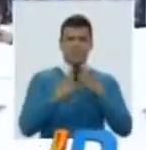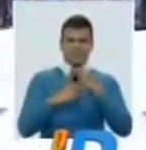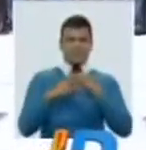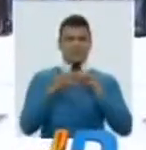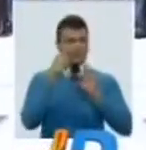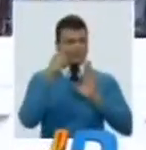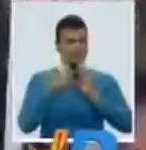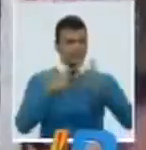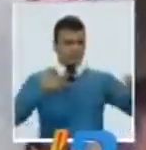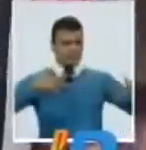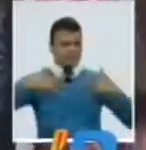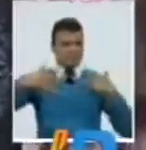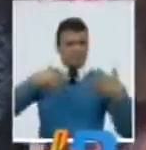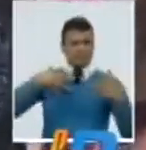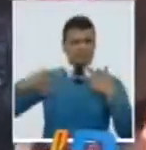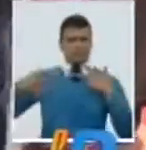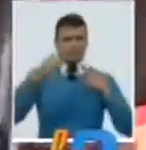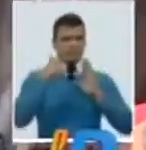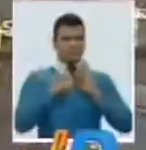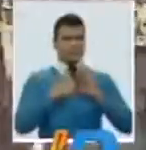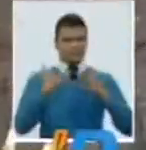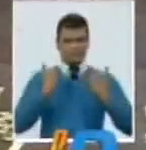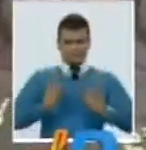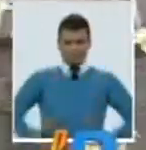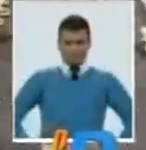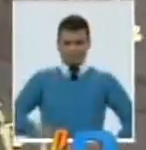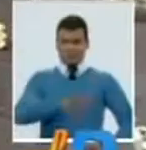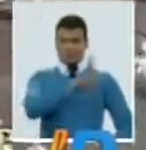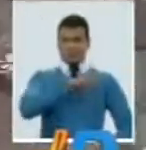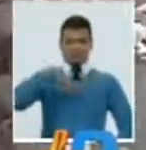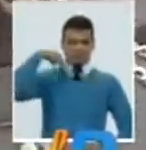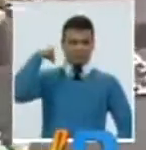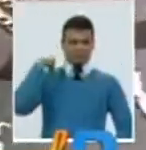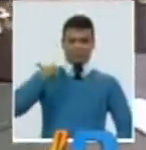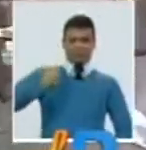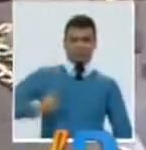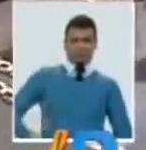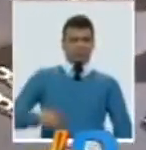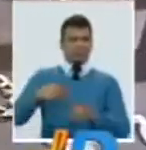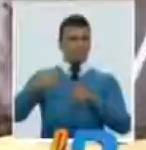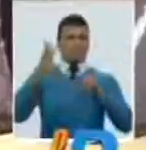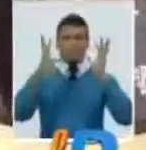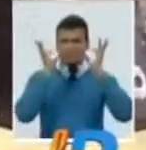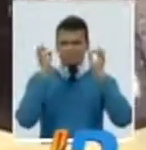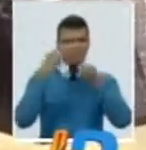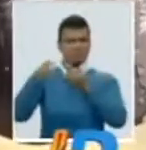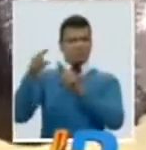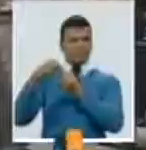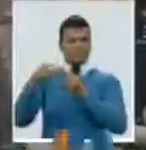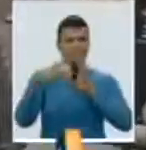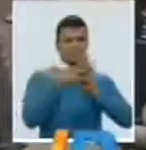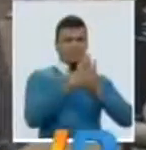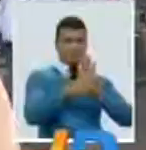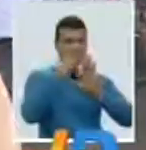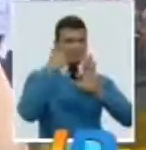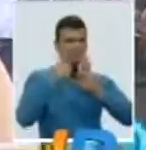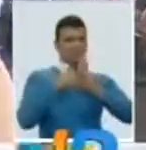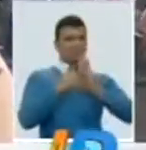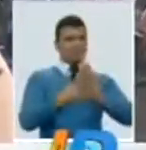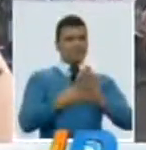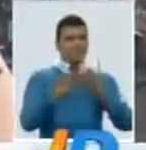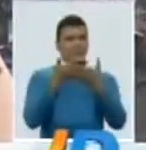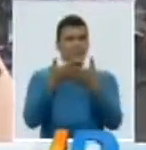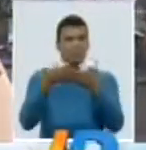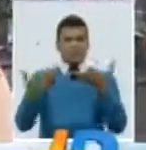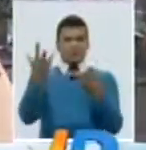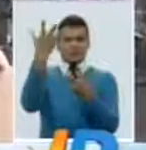de presentaciones. La chamarra, los bolsos en cuero y las joyas precolombinas son los artículos más buscados entre los visitantes. Los